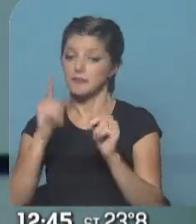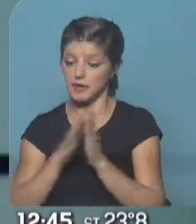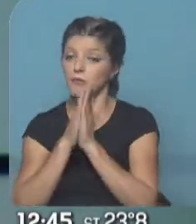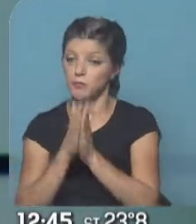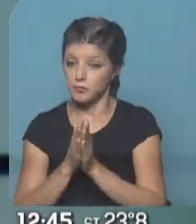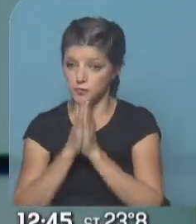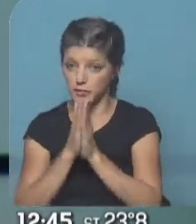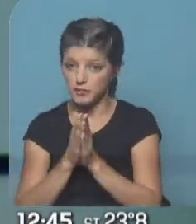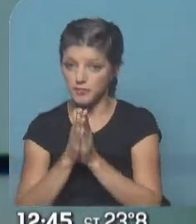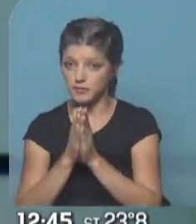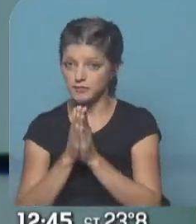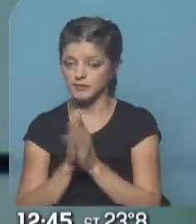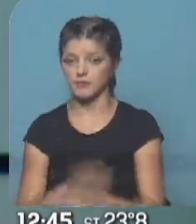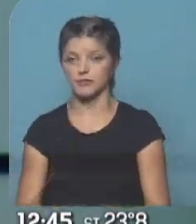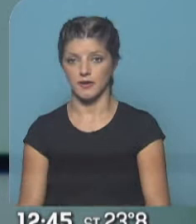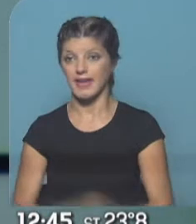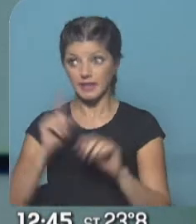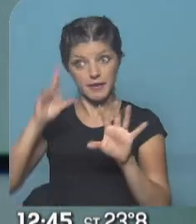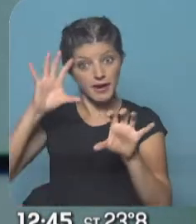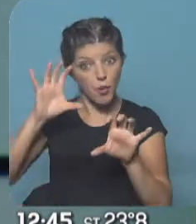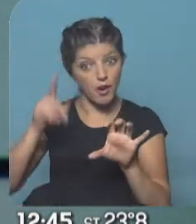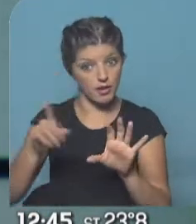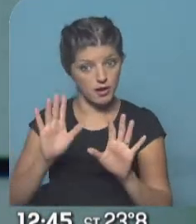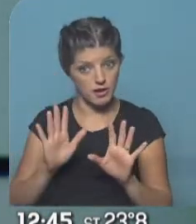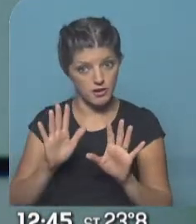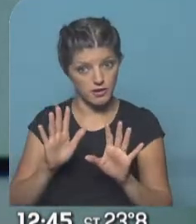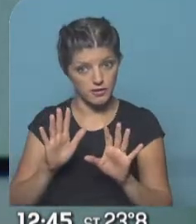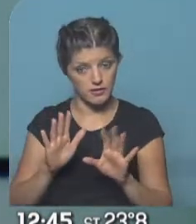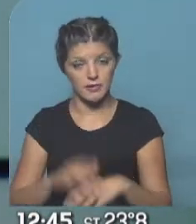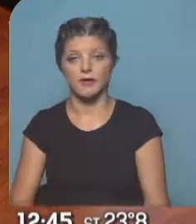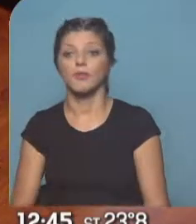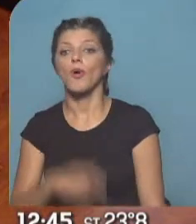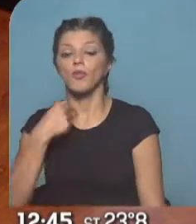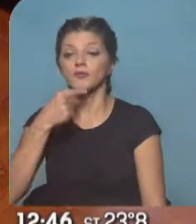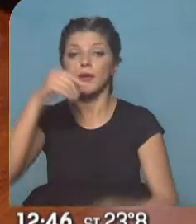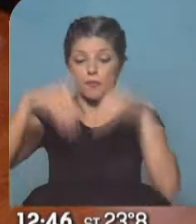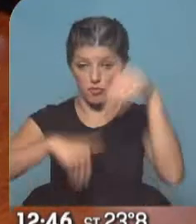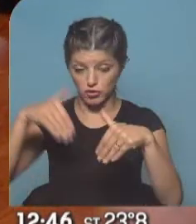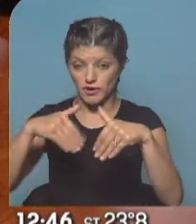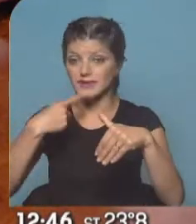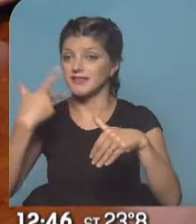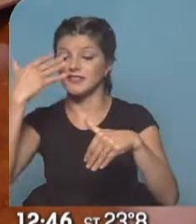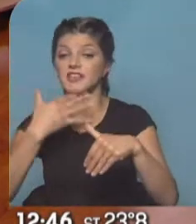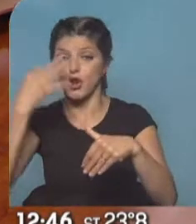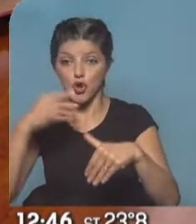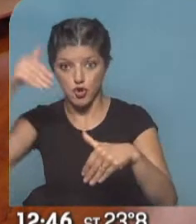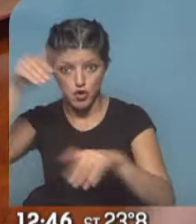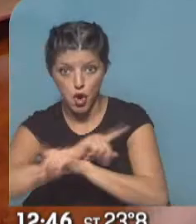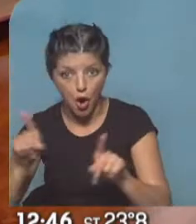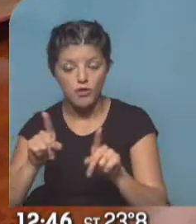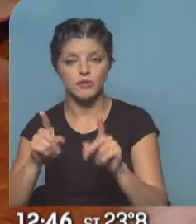y recordemos, en entre el sí y el no, cuando se vota el no, hay muchos